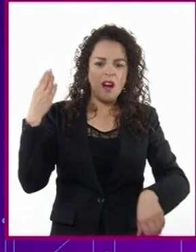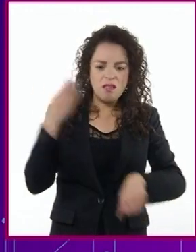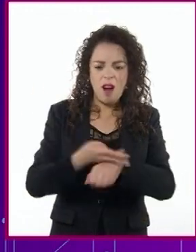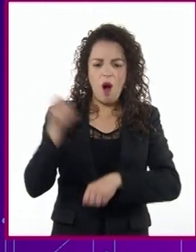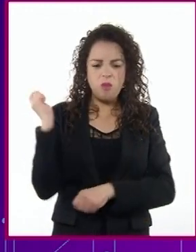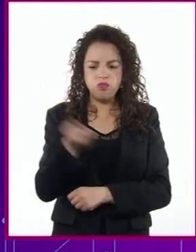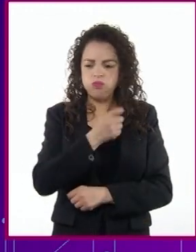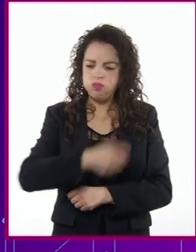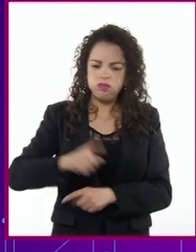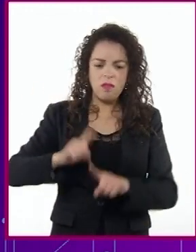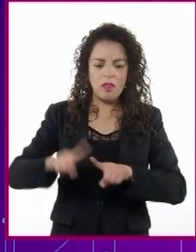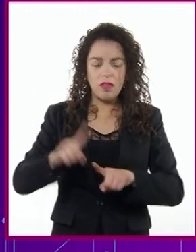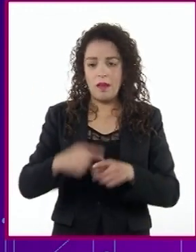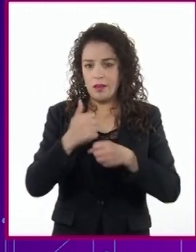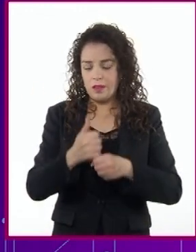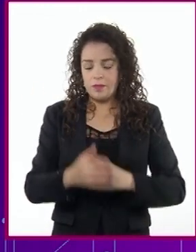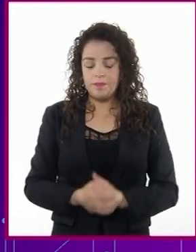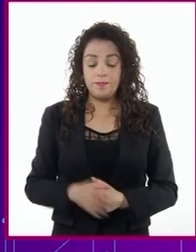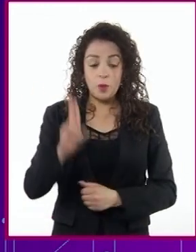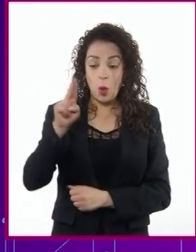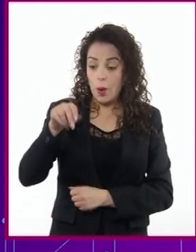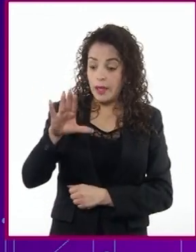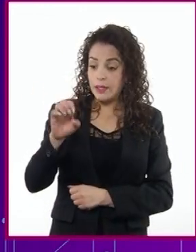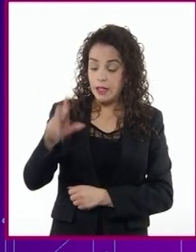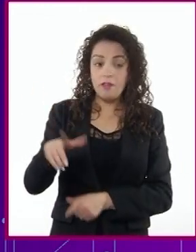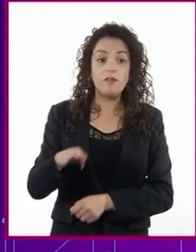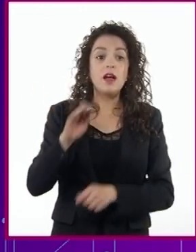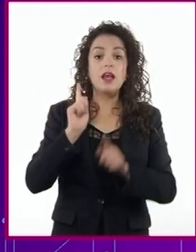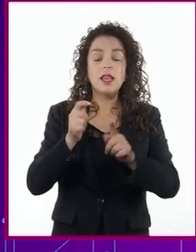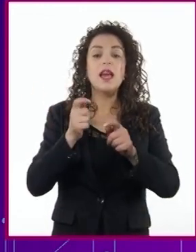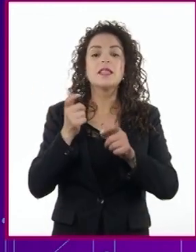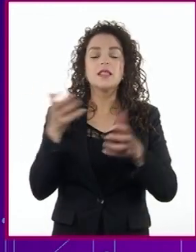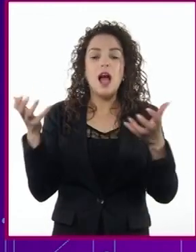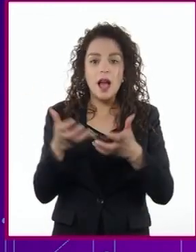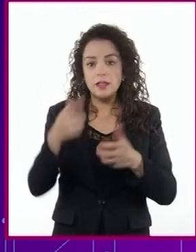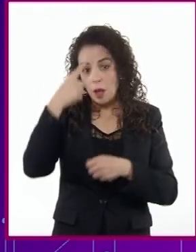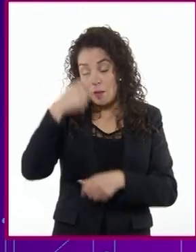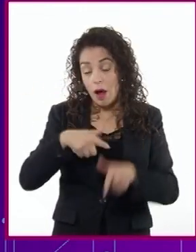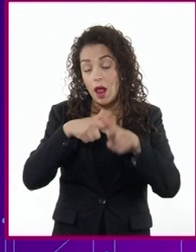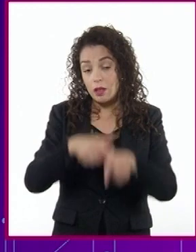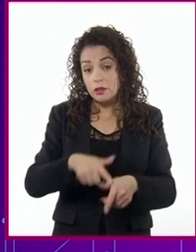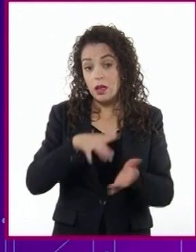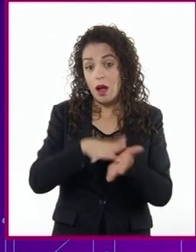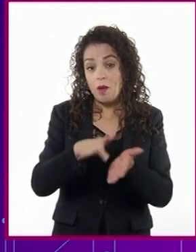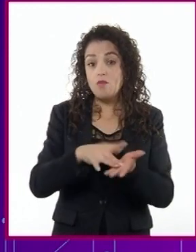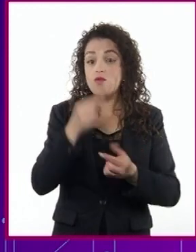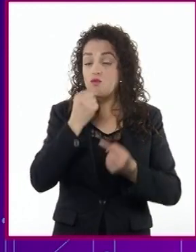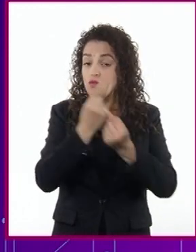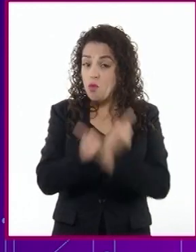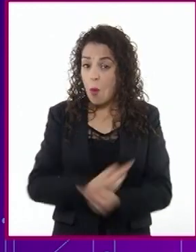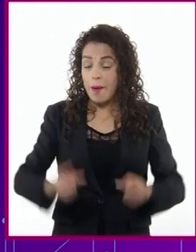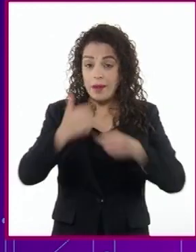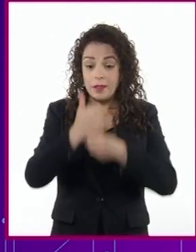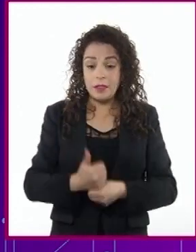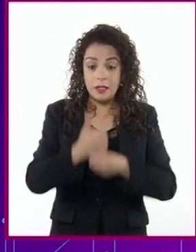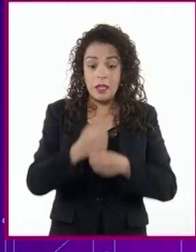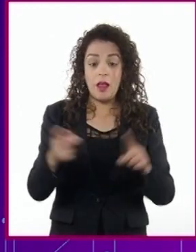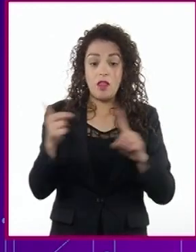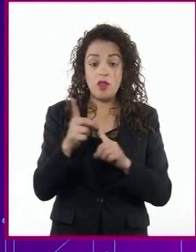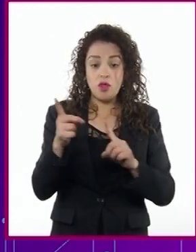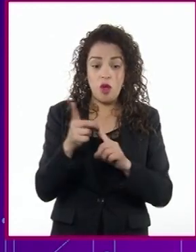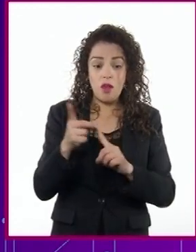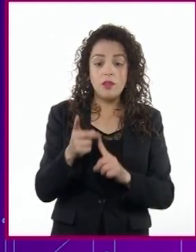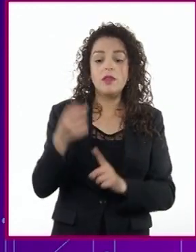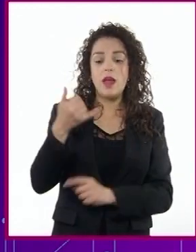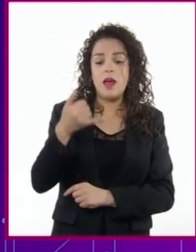La UNICEF, por su parte, continúa emprendiendo acciones para apoyar a los niños y niñas víctimas de las guerras en Yemen, brindándoles